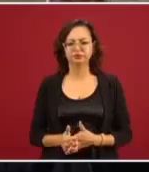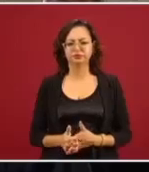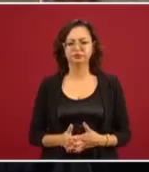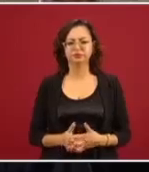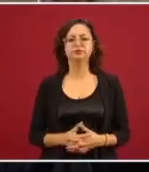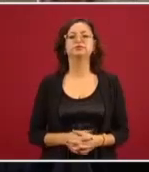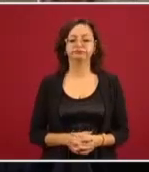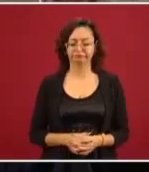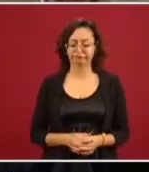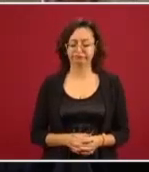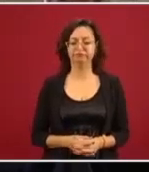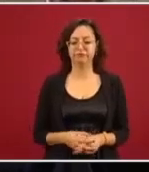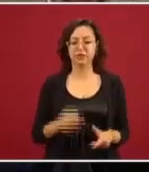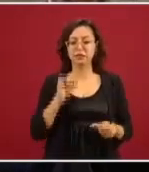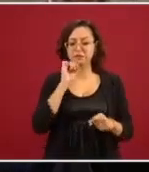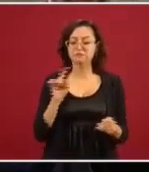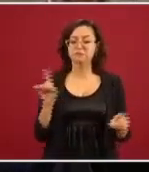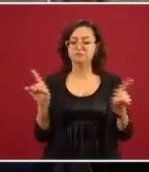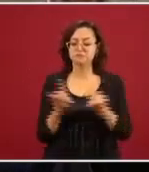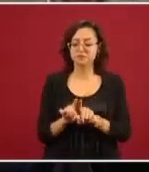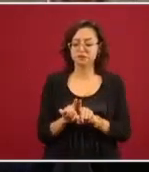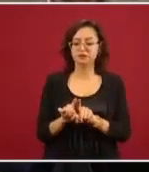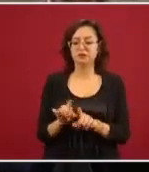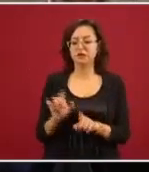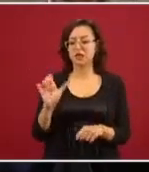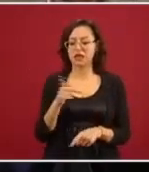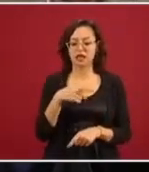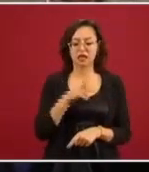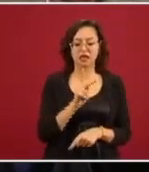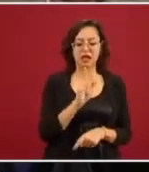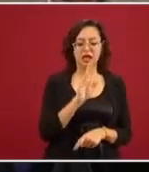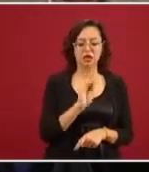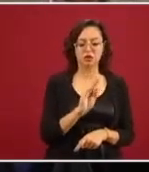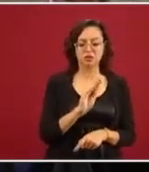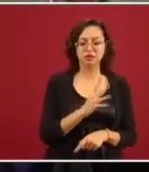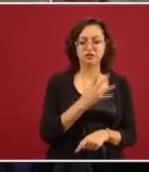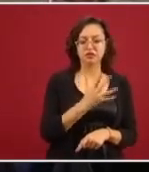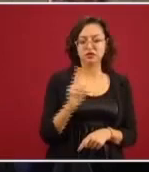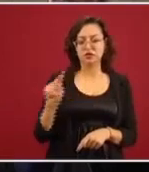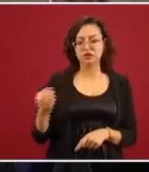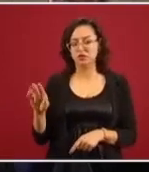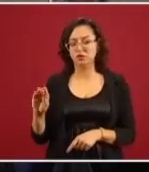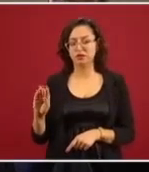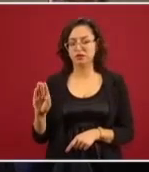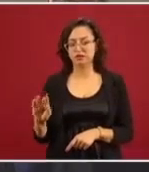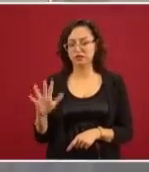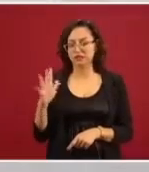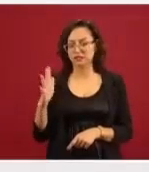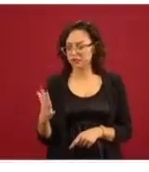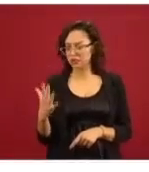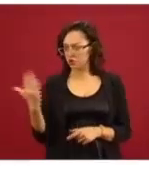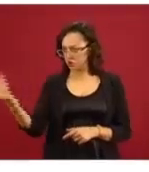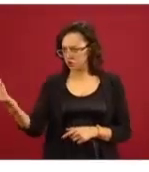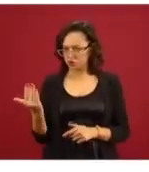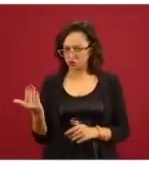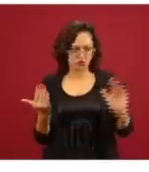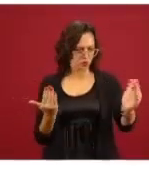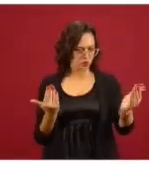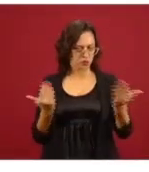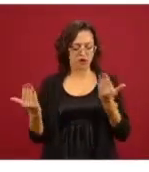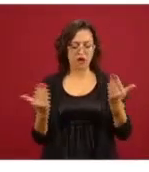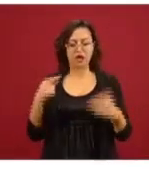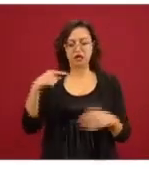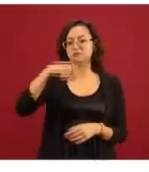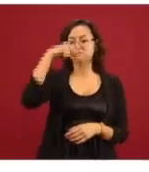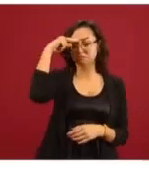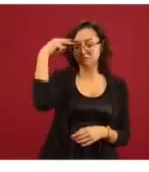Desde luego se verificó la equivalencia entre el KN95 y el N95. Nosotros en México usamos normalmente